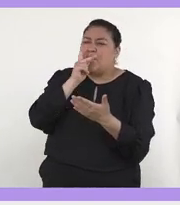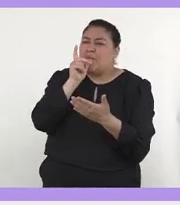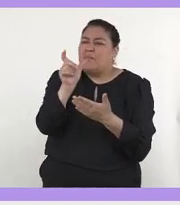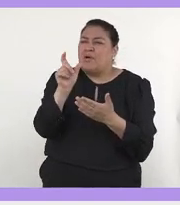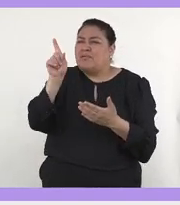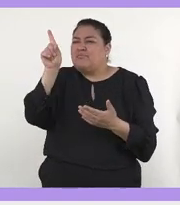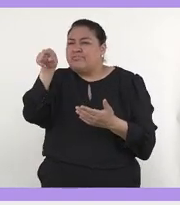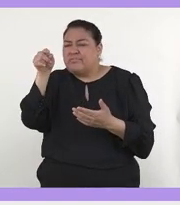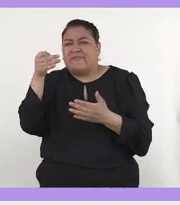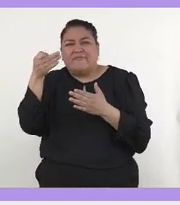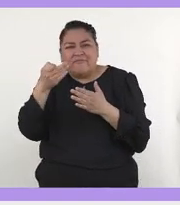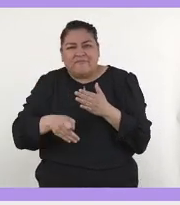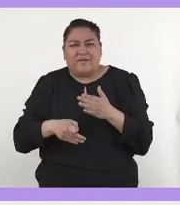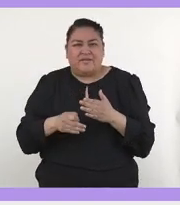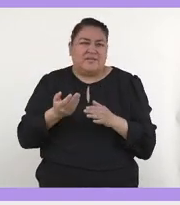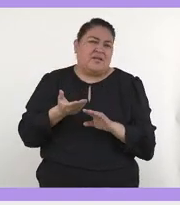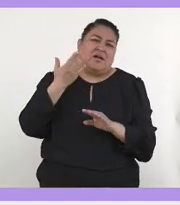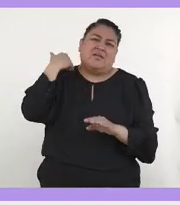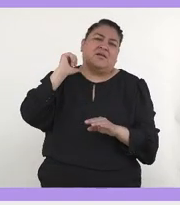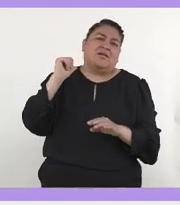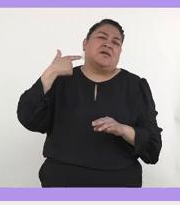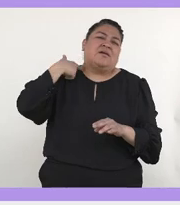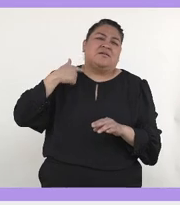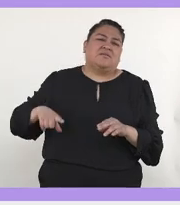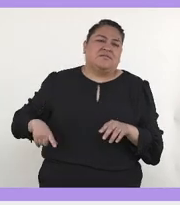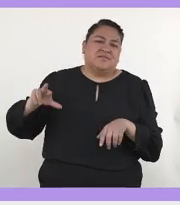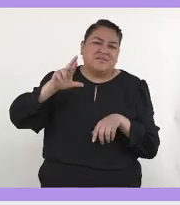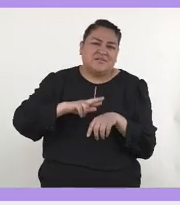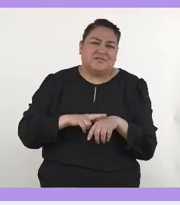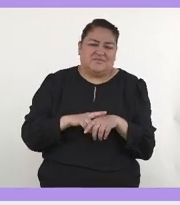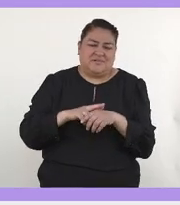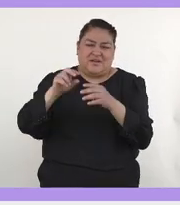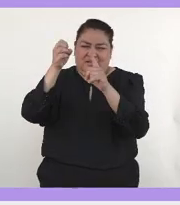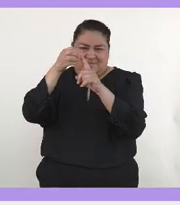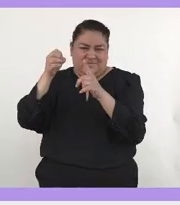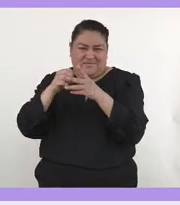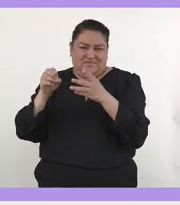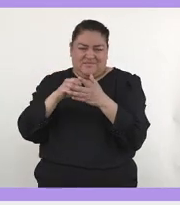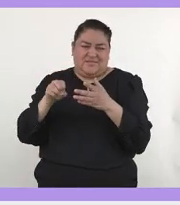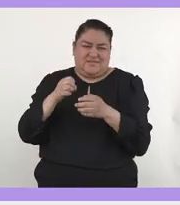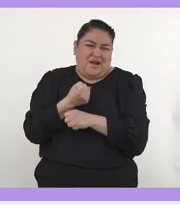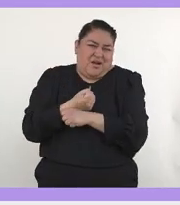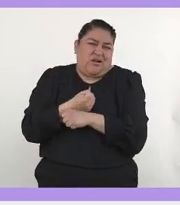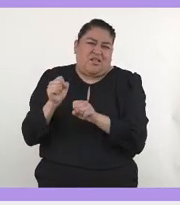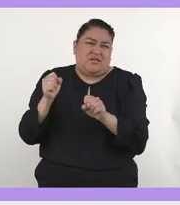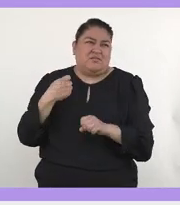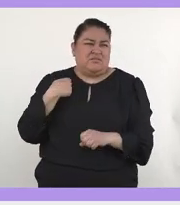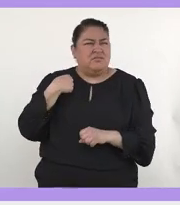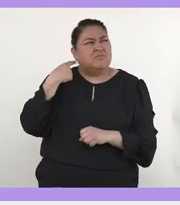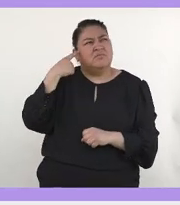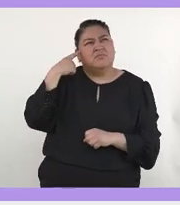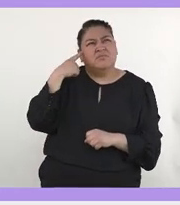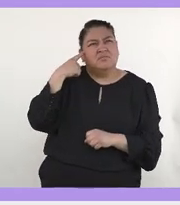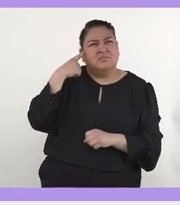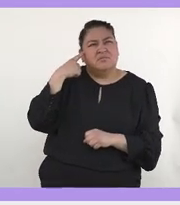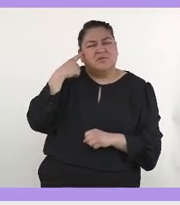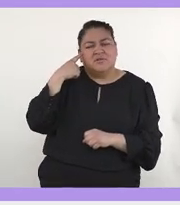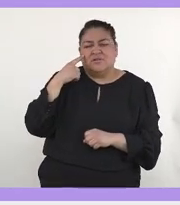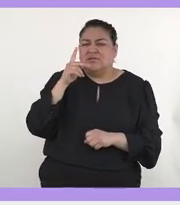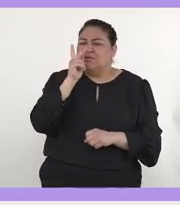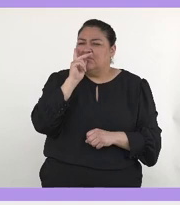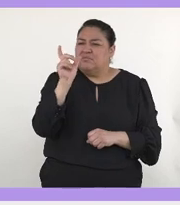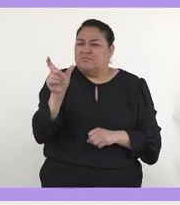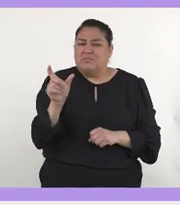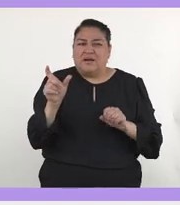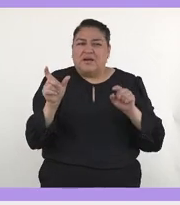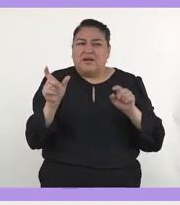un apellido de un ex gobernador Entonces era la historia era un poco la verdad Pero eso me hizo pensar que estaba segura de que el